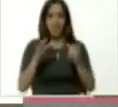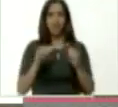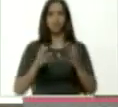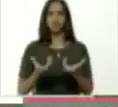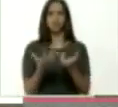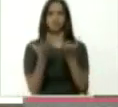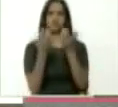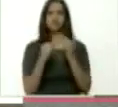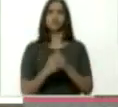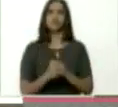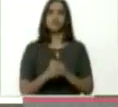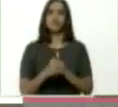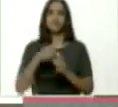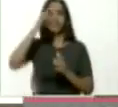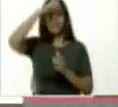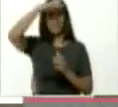Amazonas.